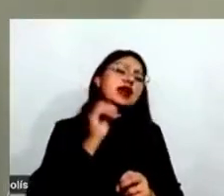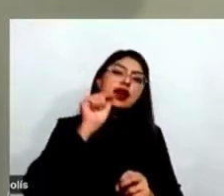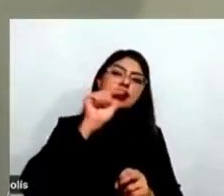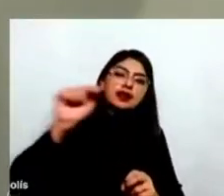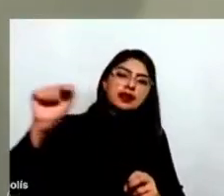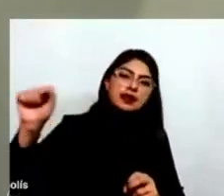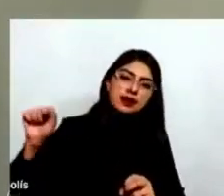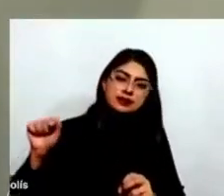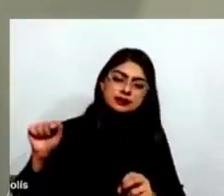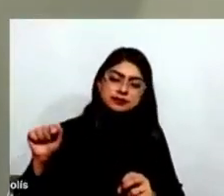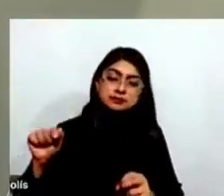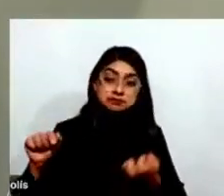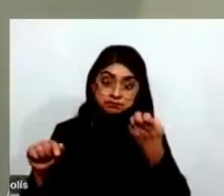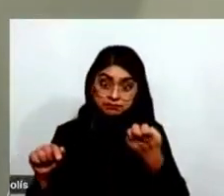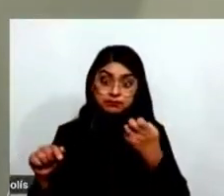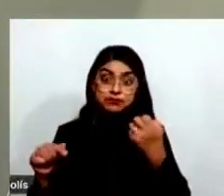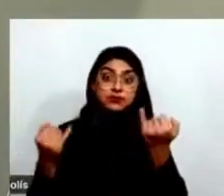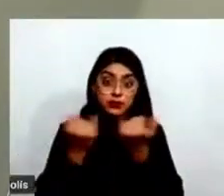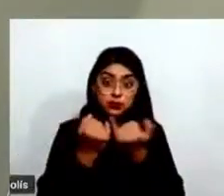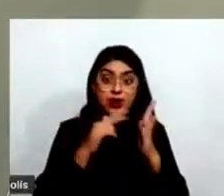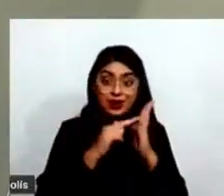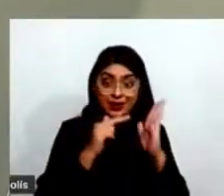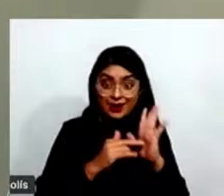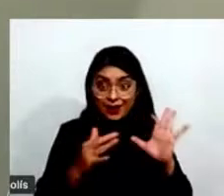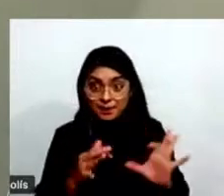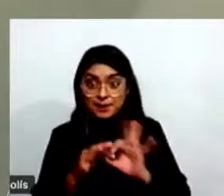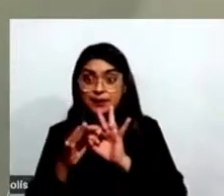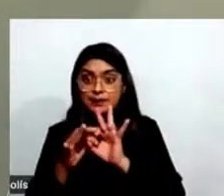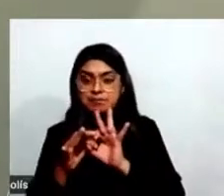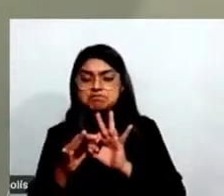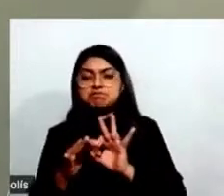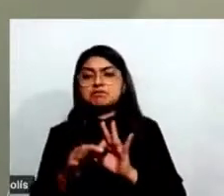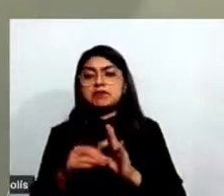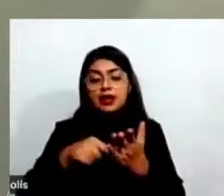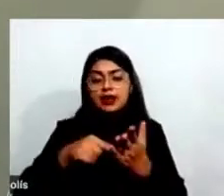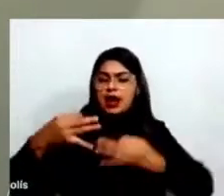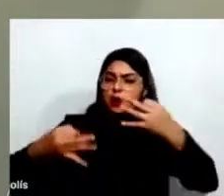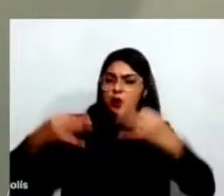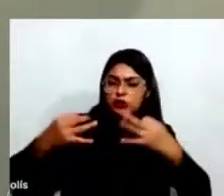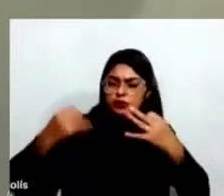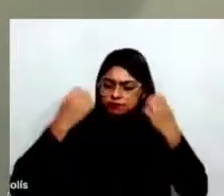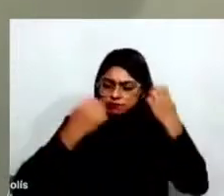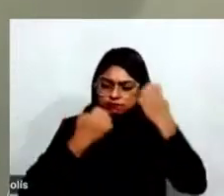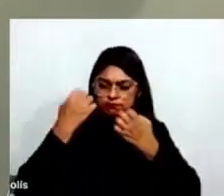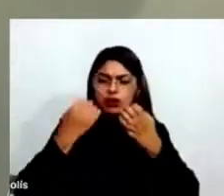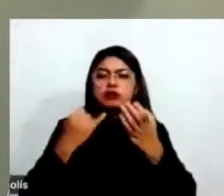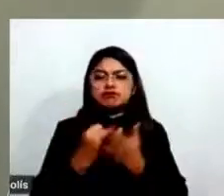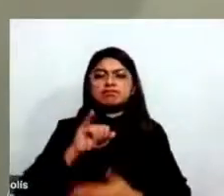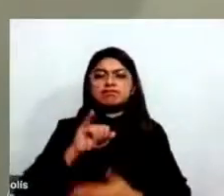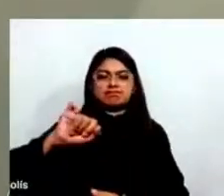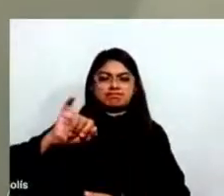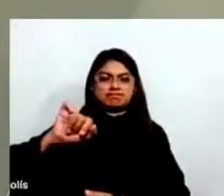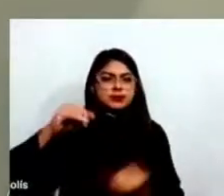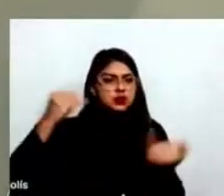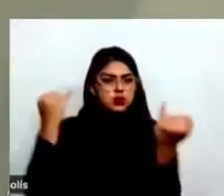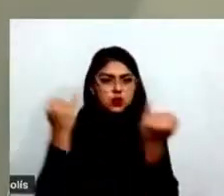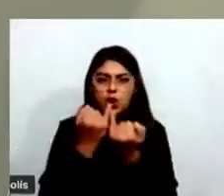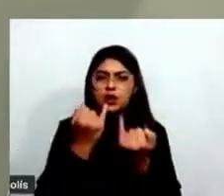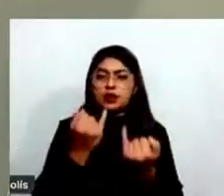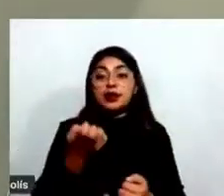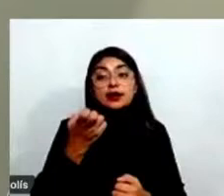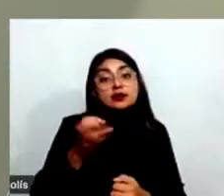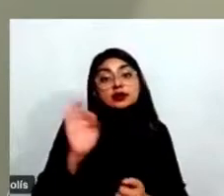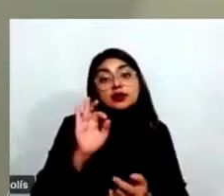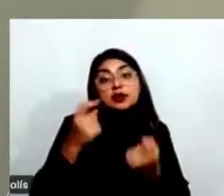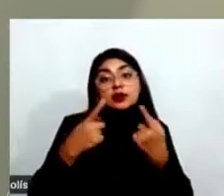La Corte dijo que sí, y eso también es un tema que puede suscitar discusiones. Yo entiendo que dijo que